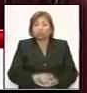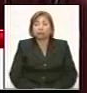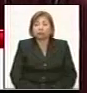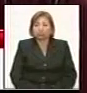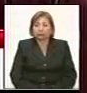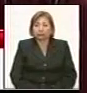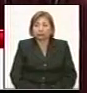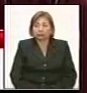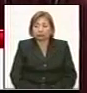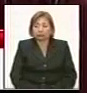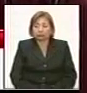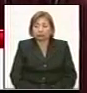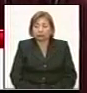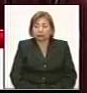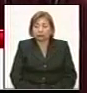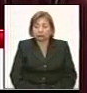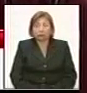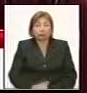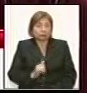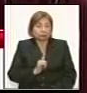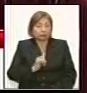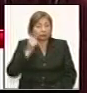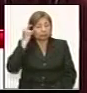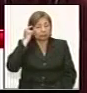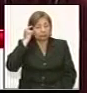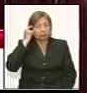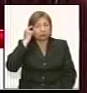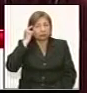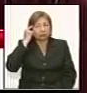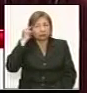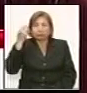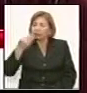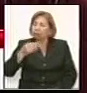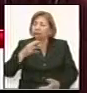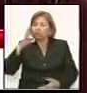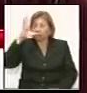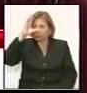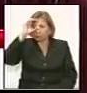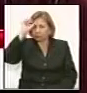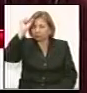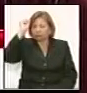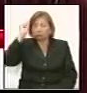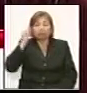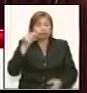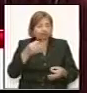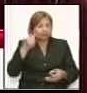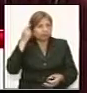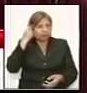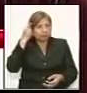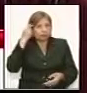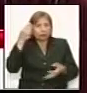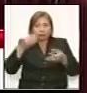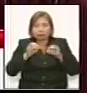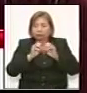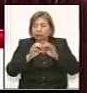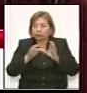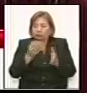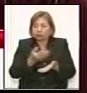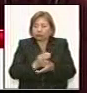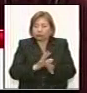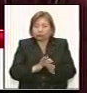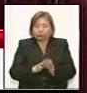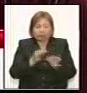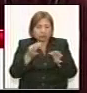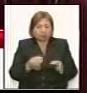¿no? Y yo creo que hay una, el embajador no me corregirá, una idea muy clara de contribuir de una forma